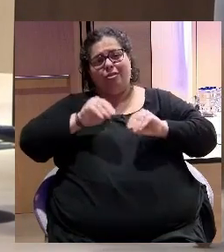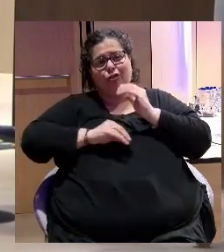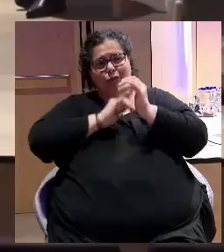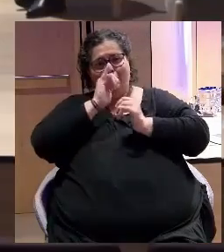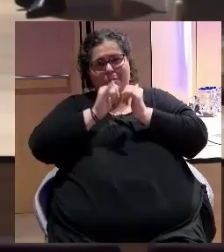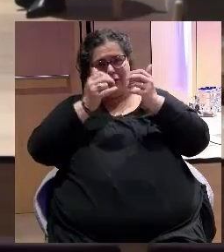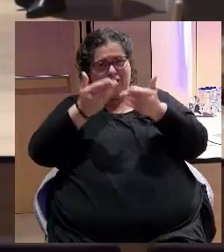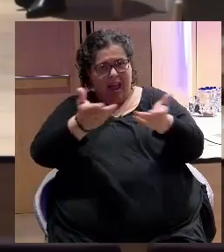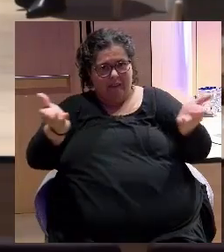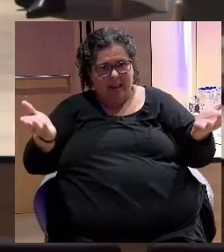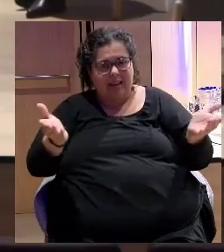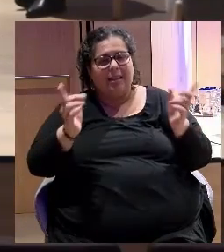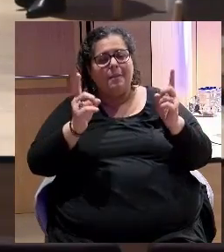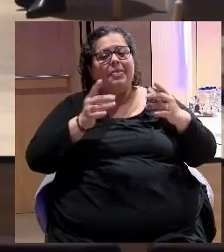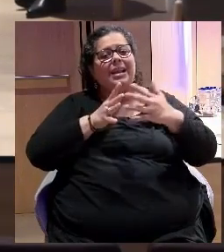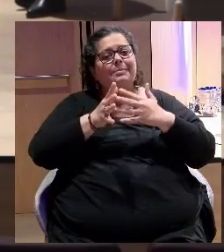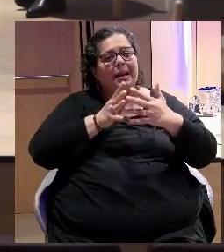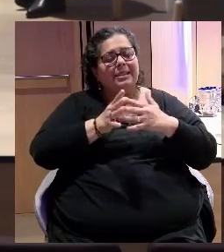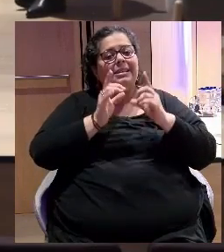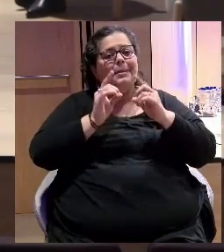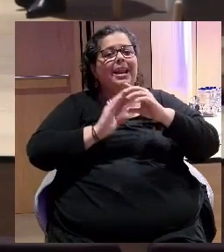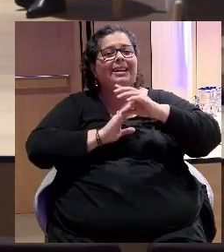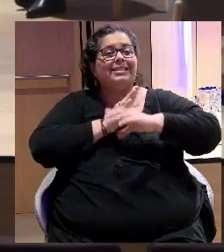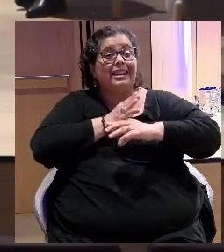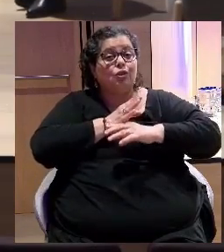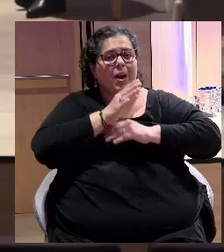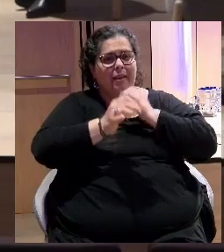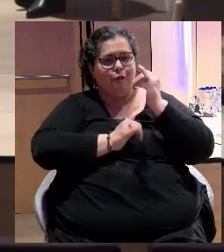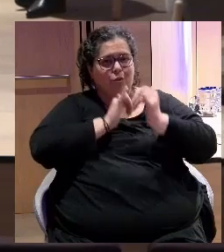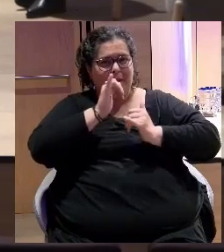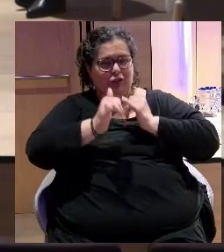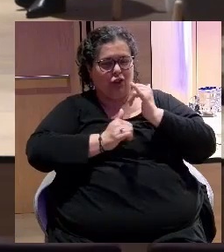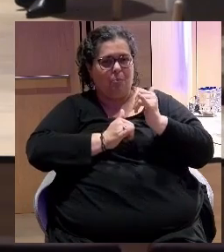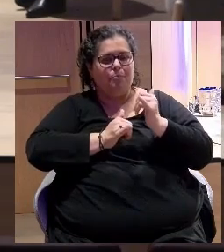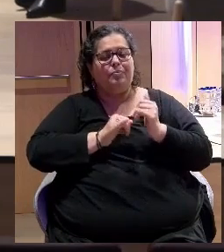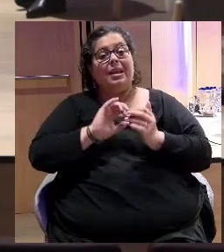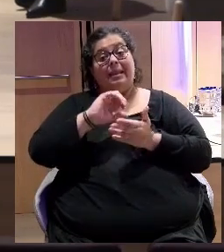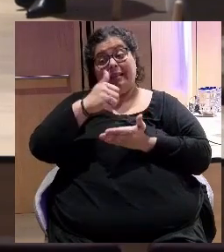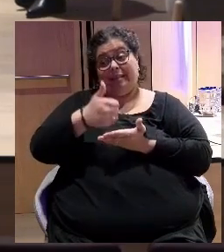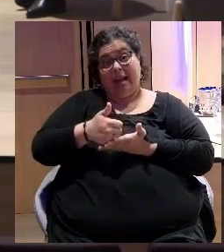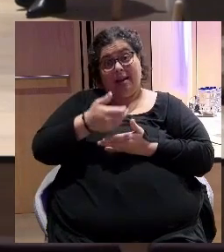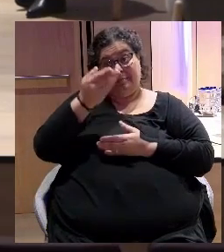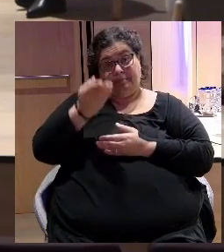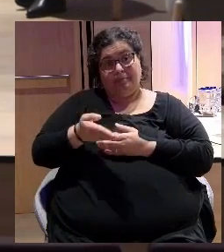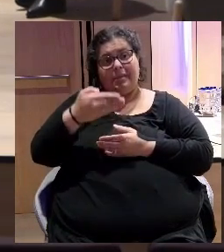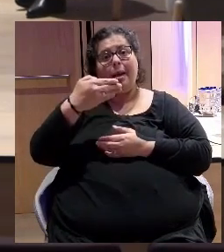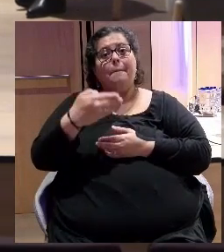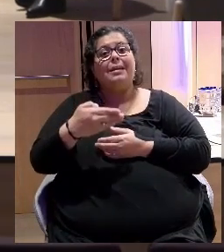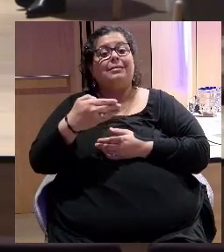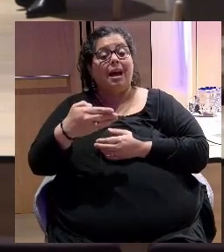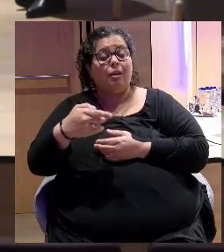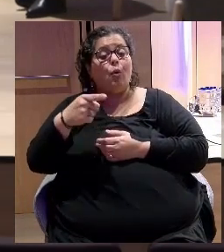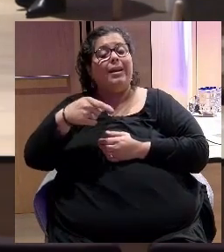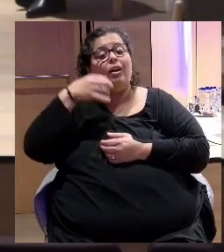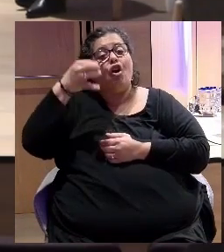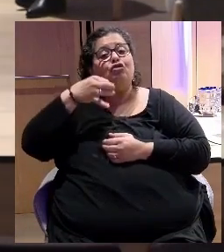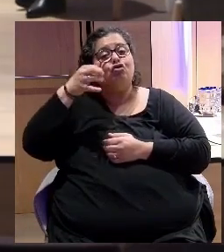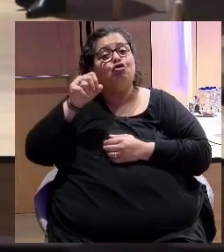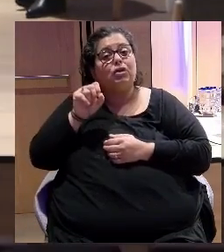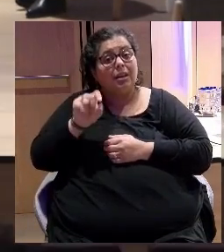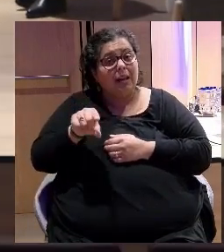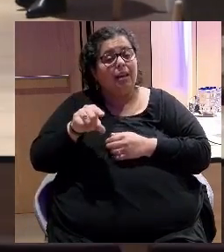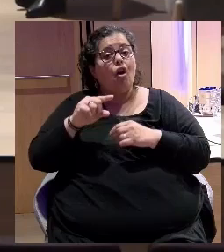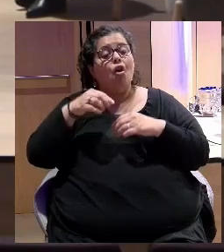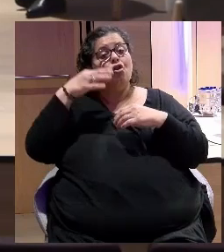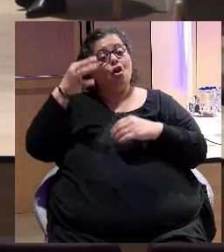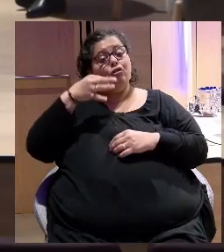la transparencia y el acceso a la información. Nos acompaña, como decía, Bernardo Navarrete Yáñez, que es consejero del Consejo